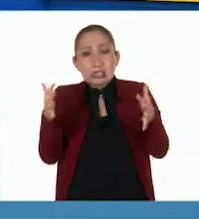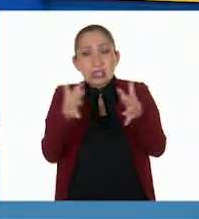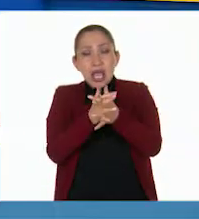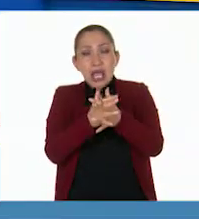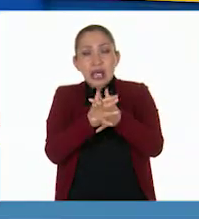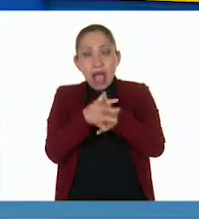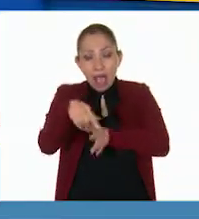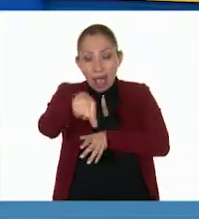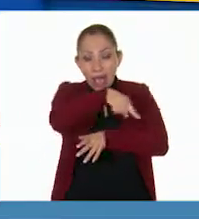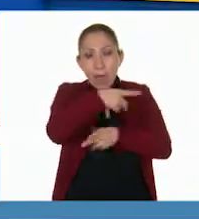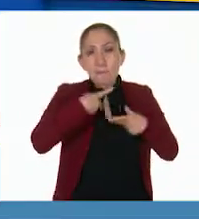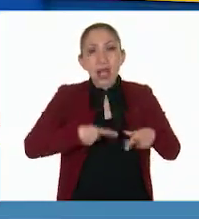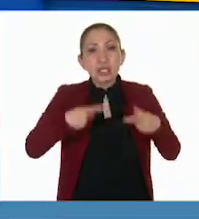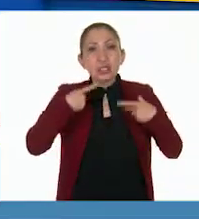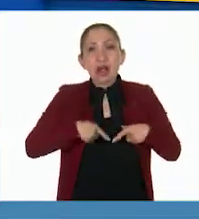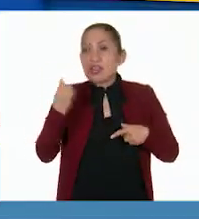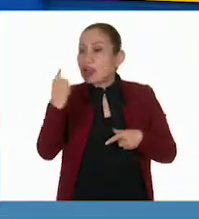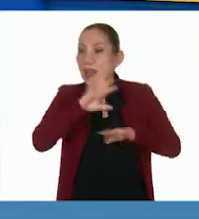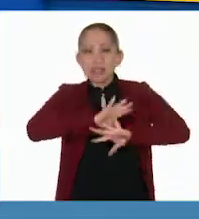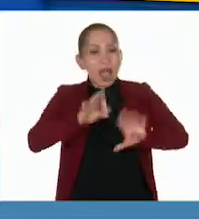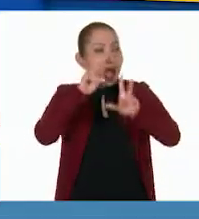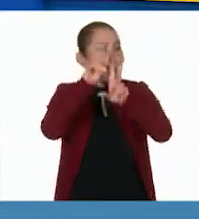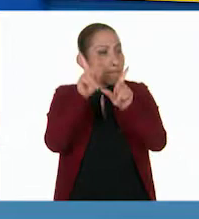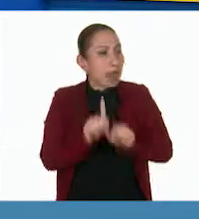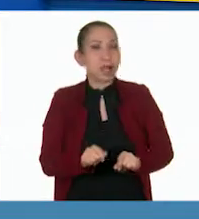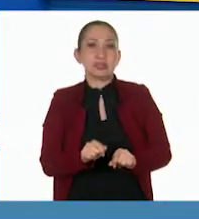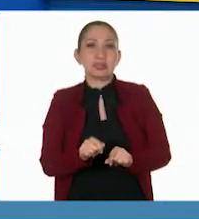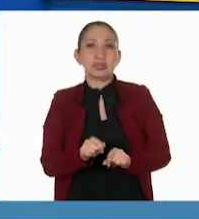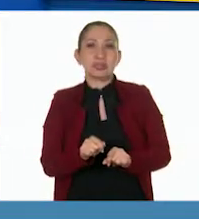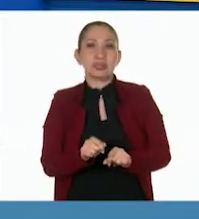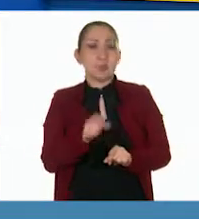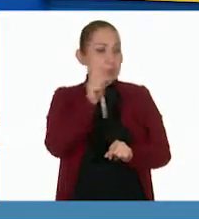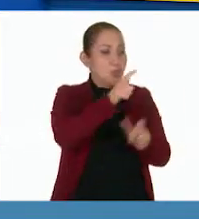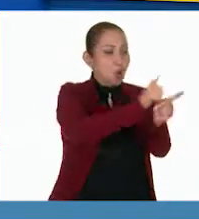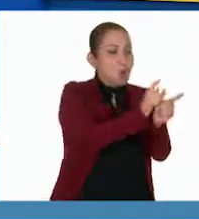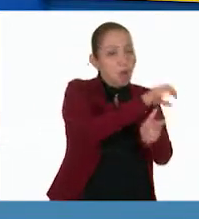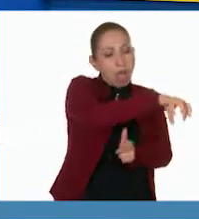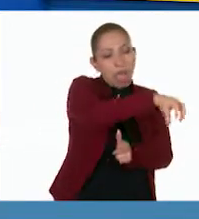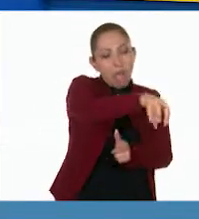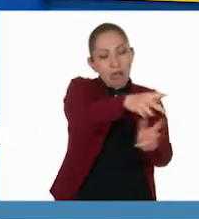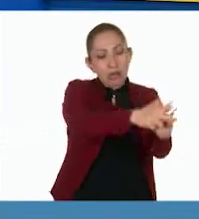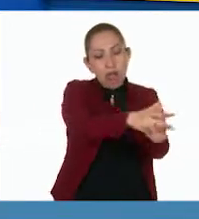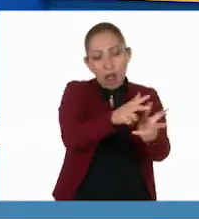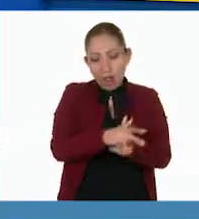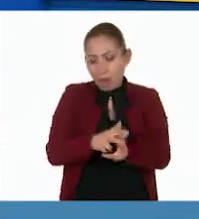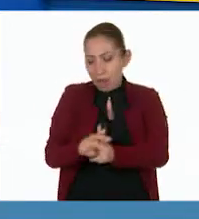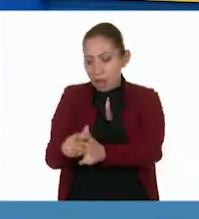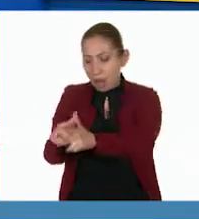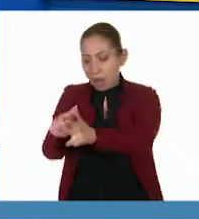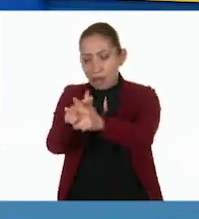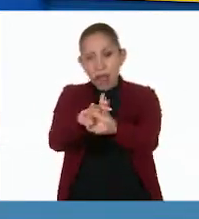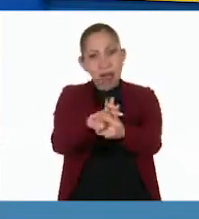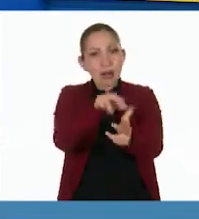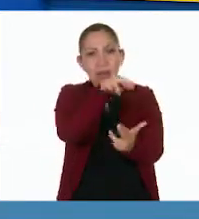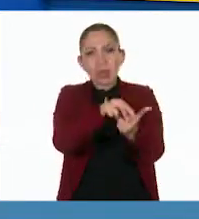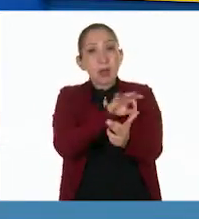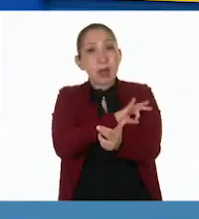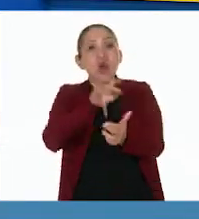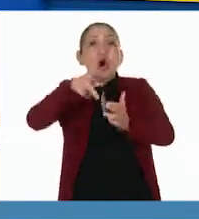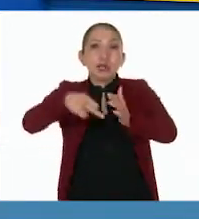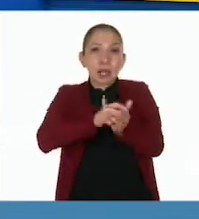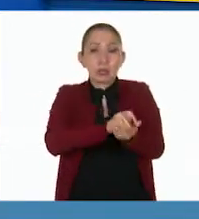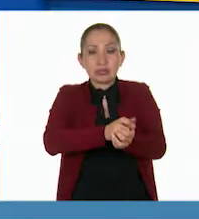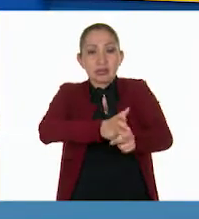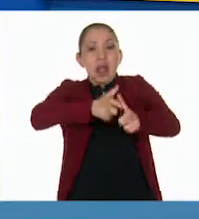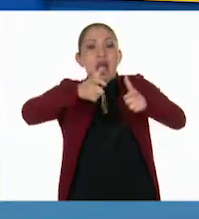guerra civil y era necesario pacificarlo. Como efecto de las guerrillas que aún sucedían en varias regiones, en cualquier momento podía estallar un